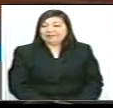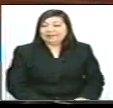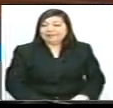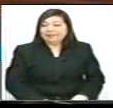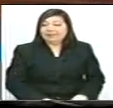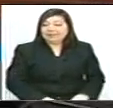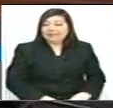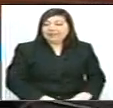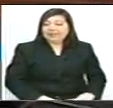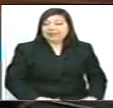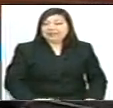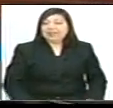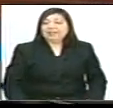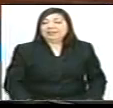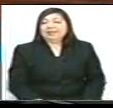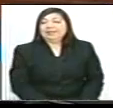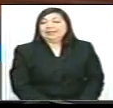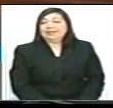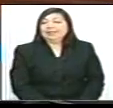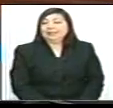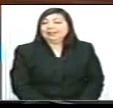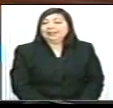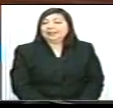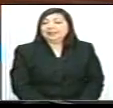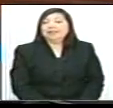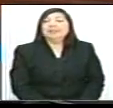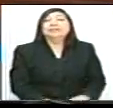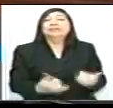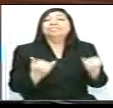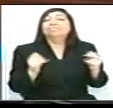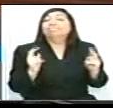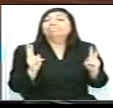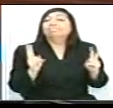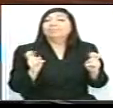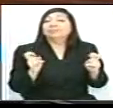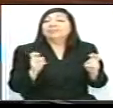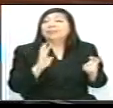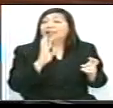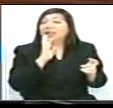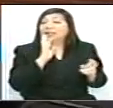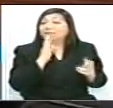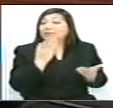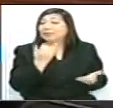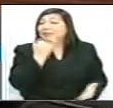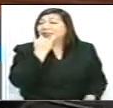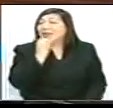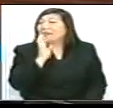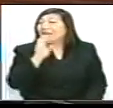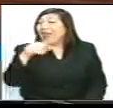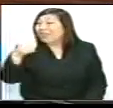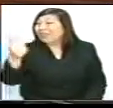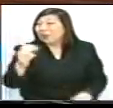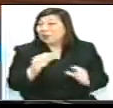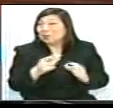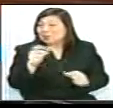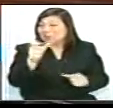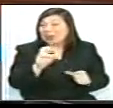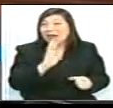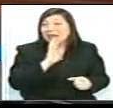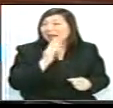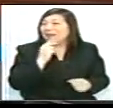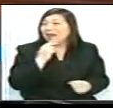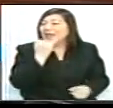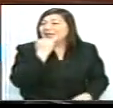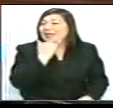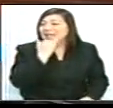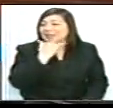Muy bien, voy a terminar entonces. Entonces, el tema, han dicho cosas equivocadas. Y yo subrayé el dicho de